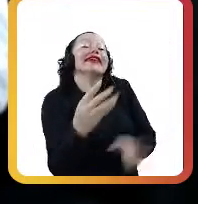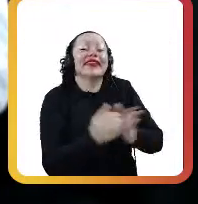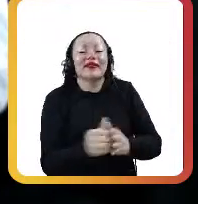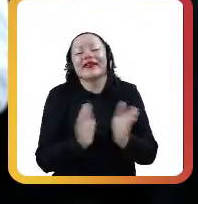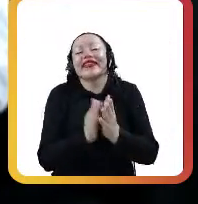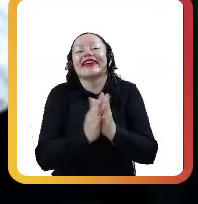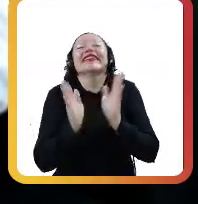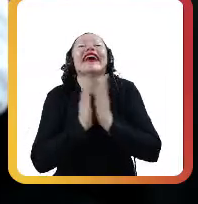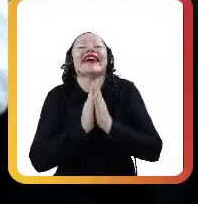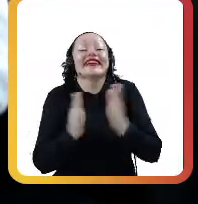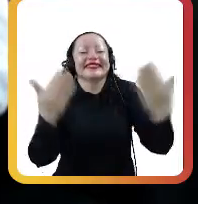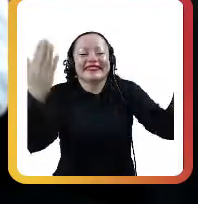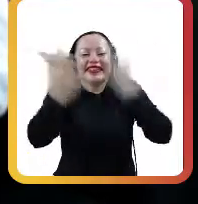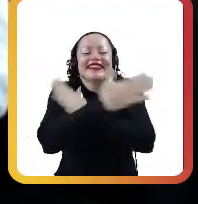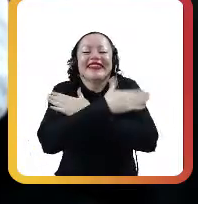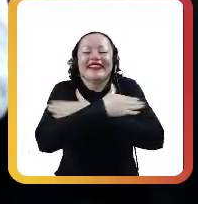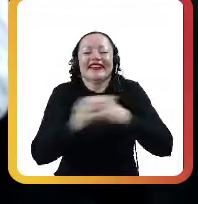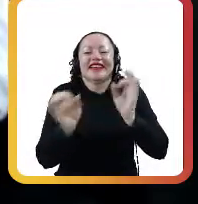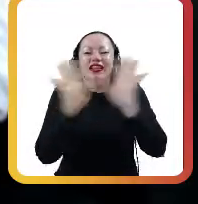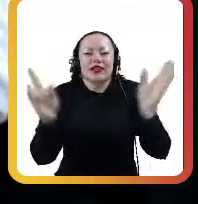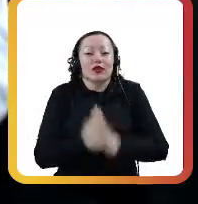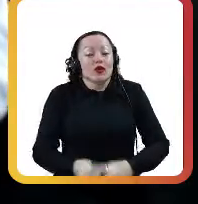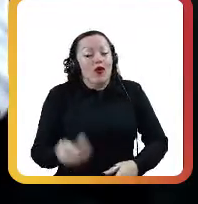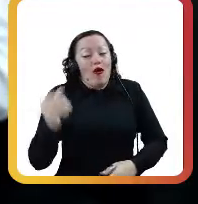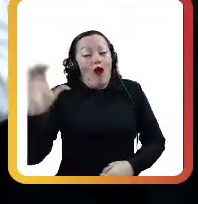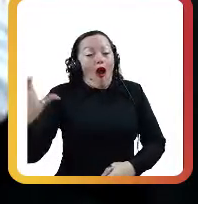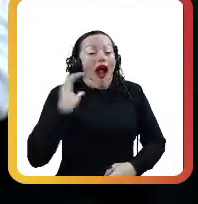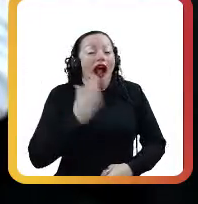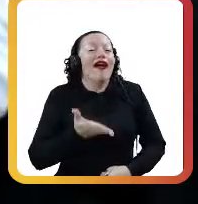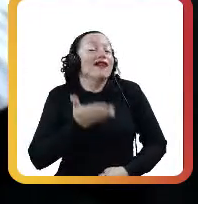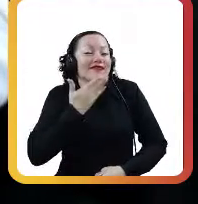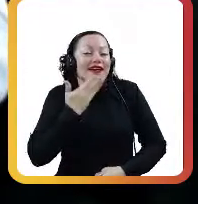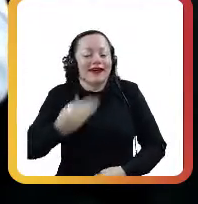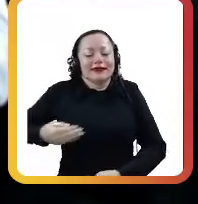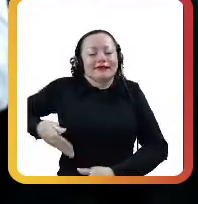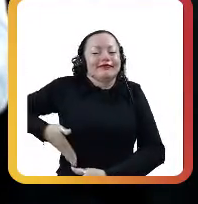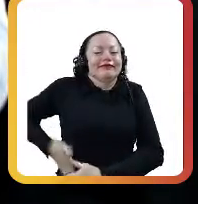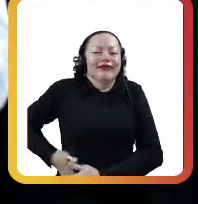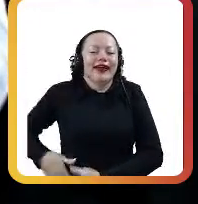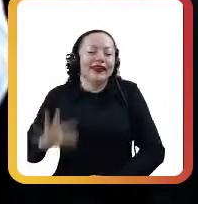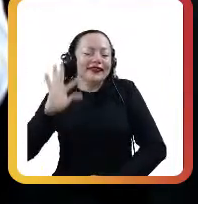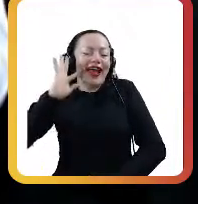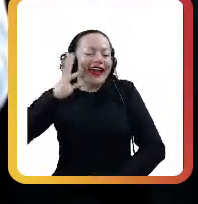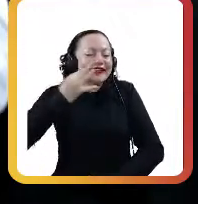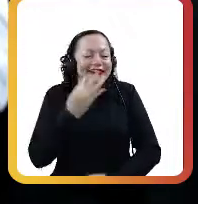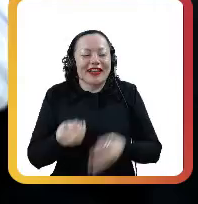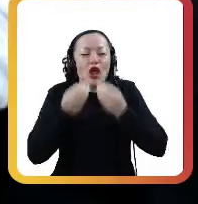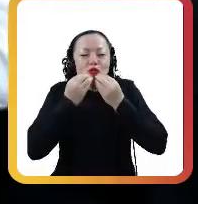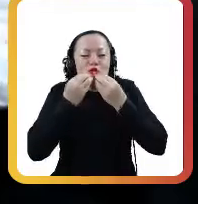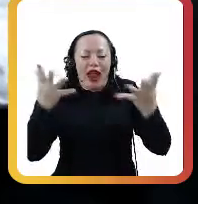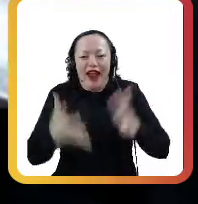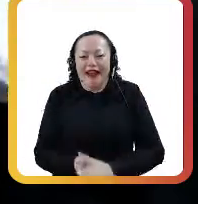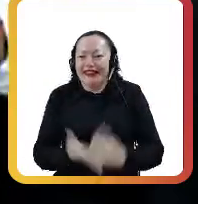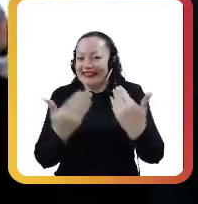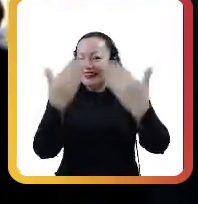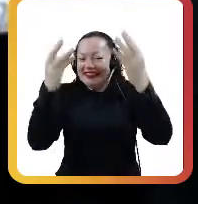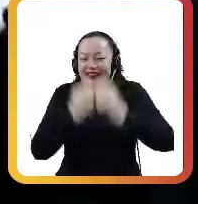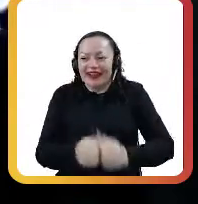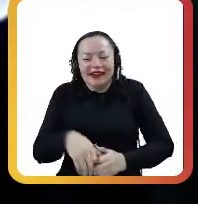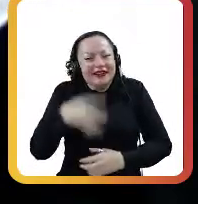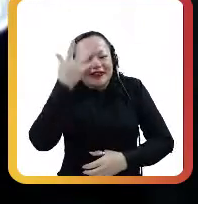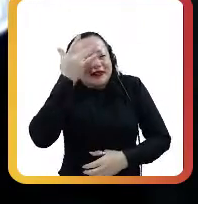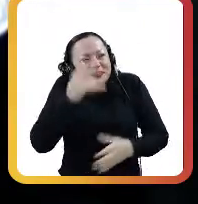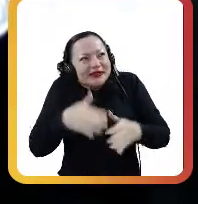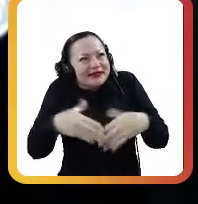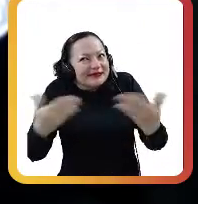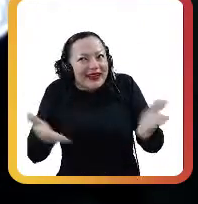estas loterías. Creo que les va a caer súper bien esa plática en el bolsillo, les va a caer de perlas. ¿Por qué no